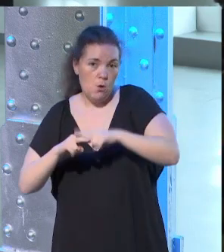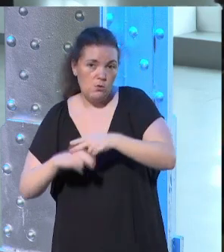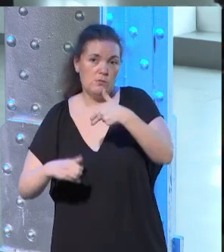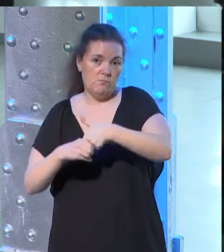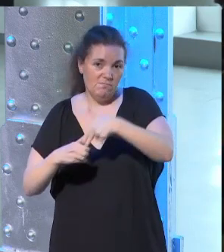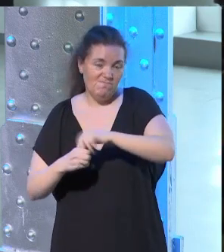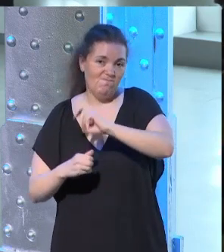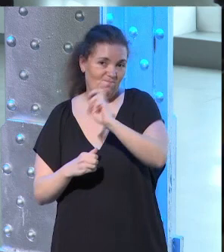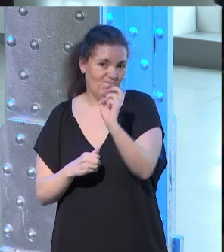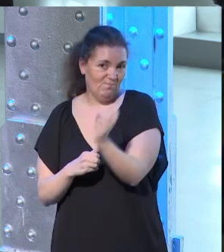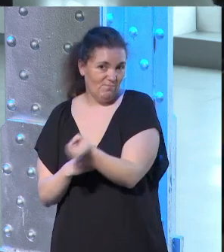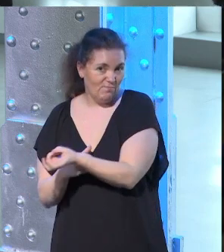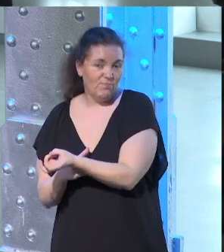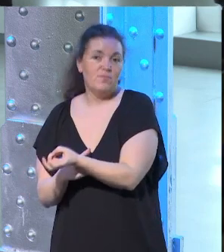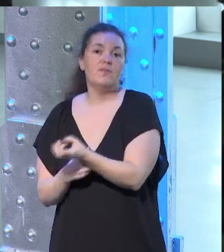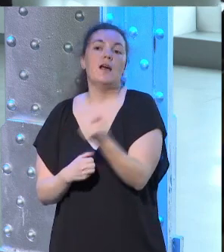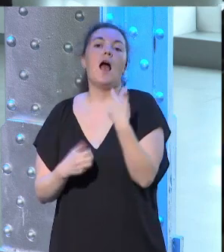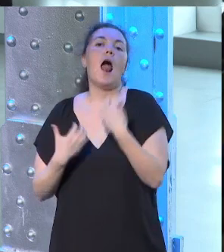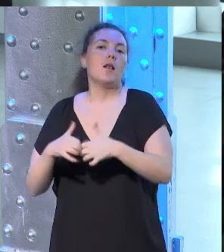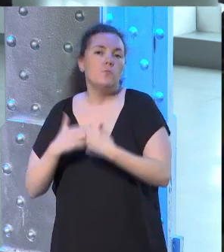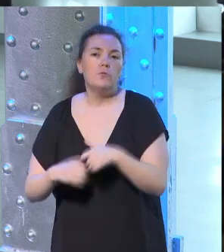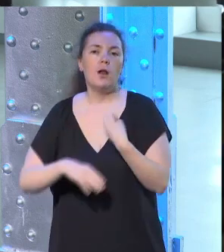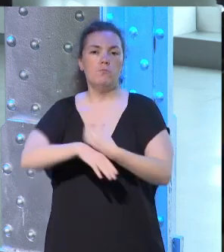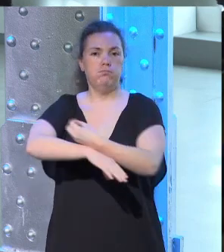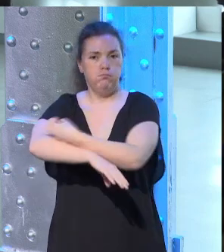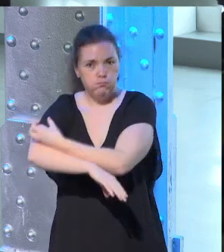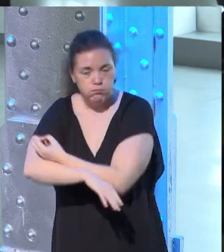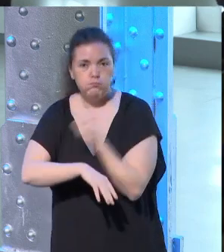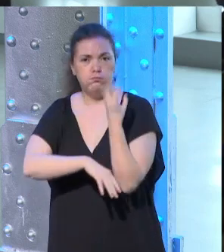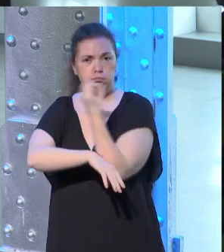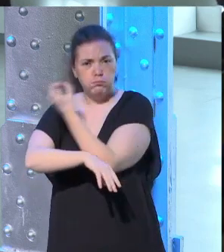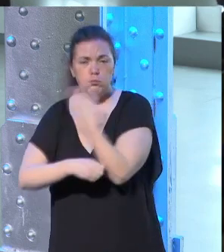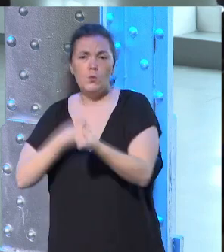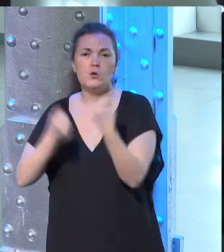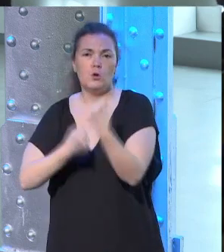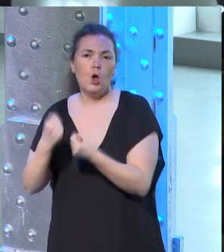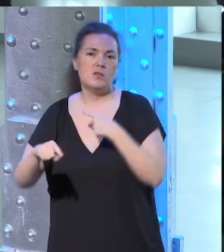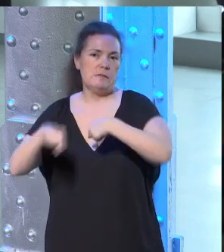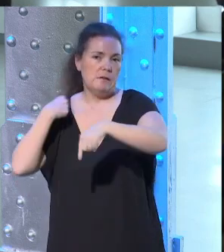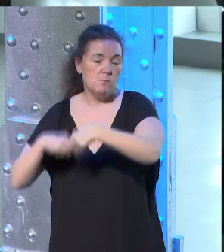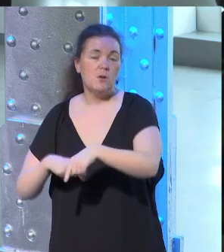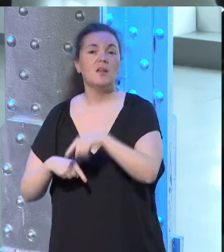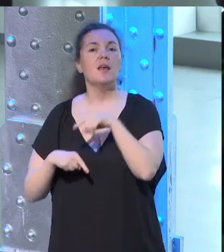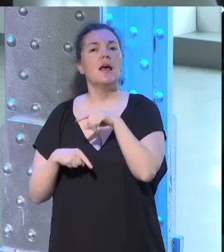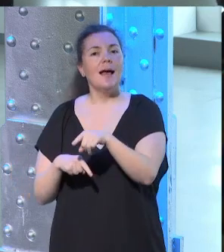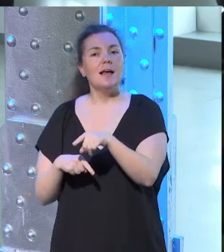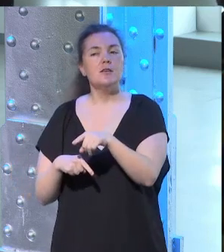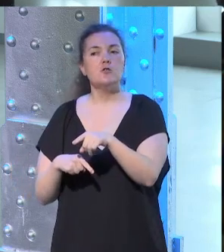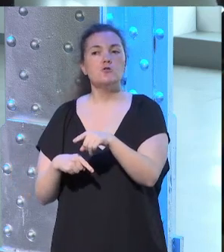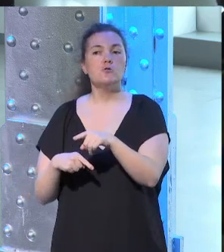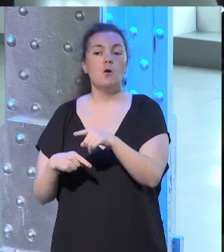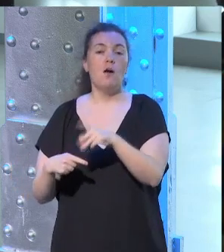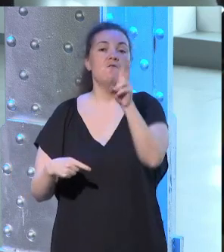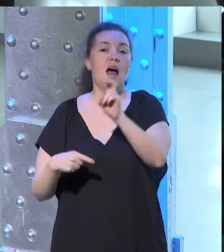a los combustibles fósiles, a la locomotora, a la máquina de vapor, el uso del carbón, el uso del automóvil, los transportes, y eso no ha venido para este